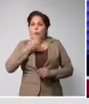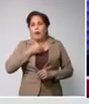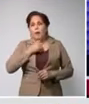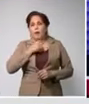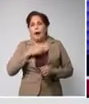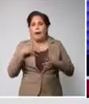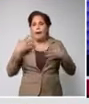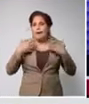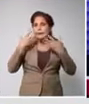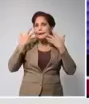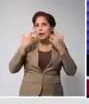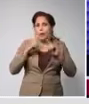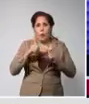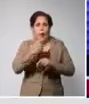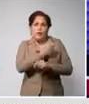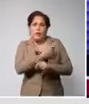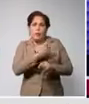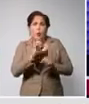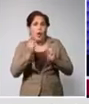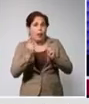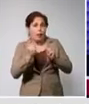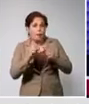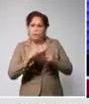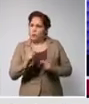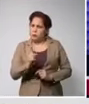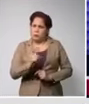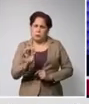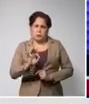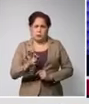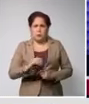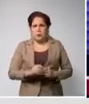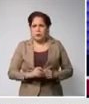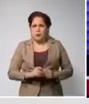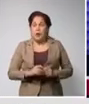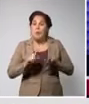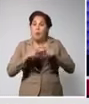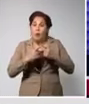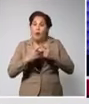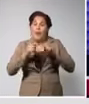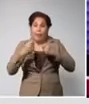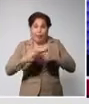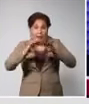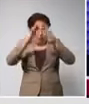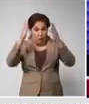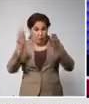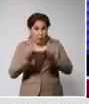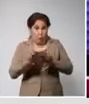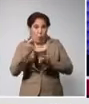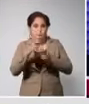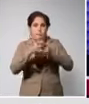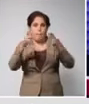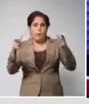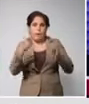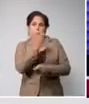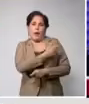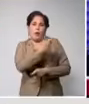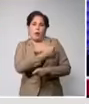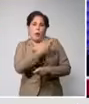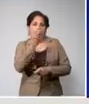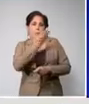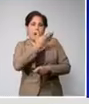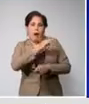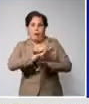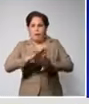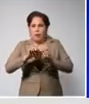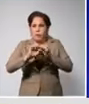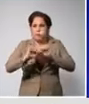no sean efectivas las vacunas. Lo que no se ha logrado, lo que se necesita para un mejor control de esta pandemia. Y